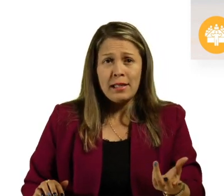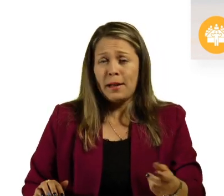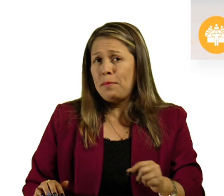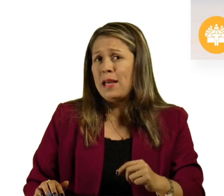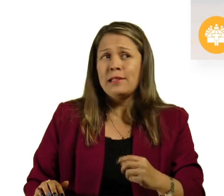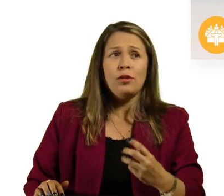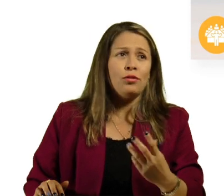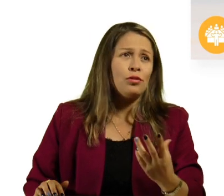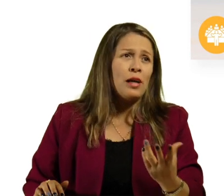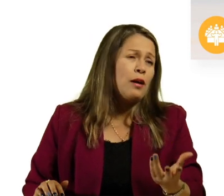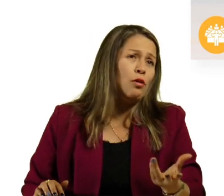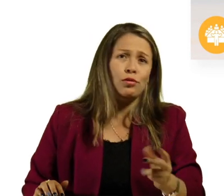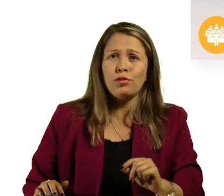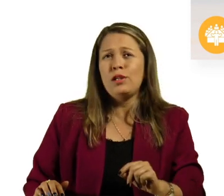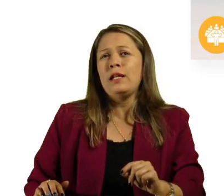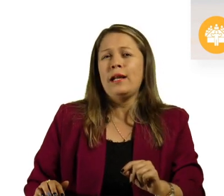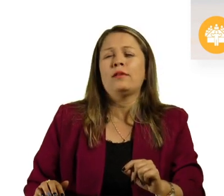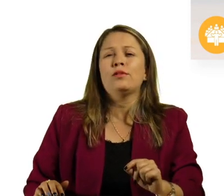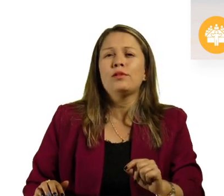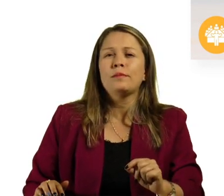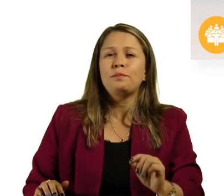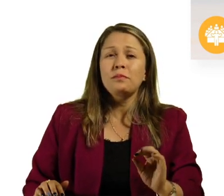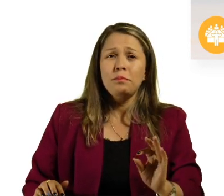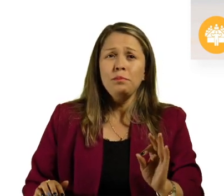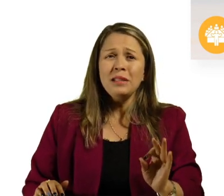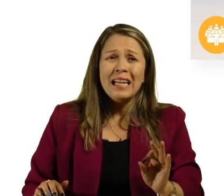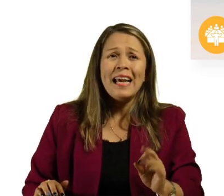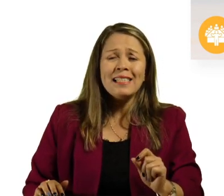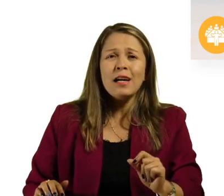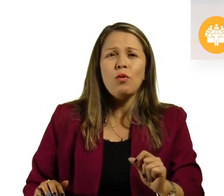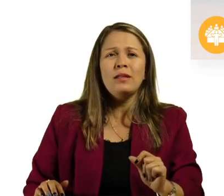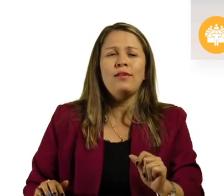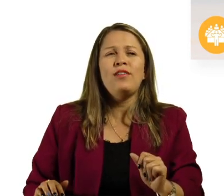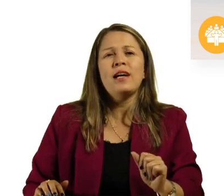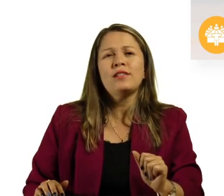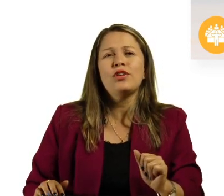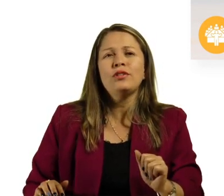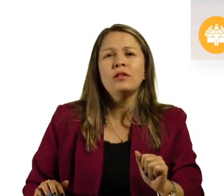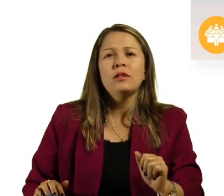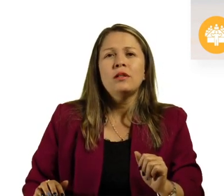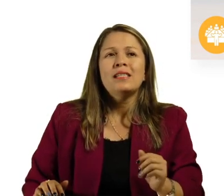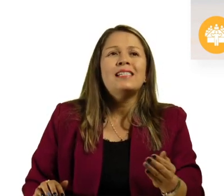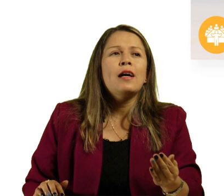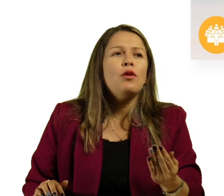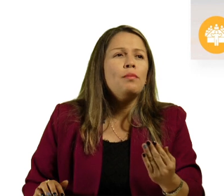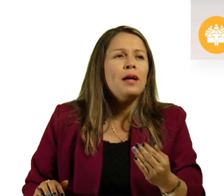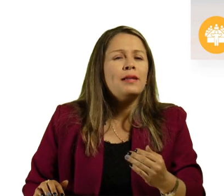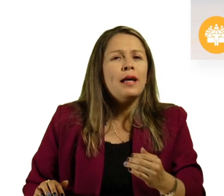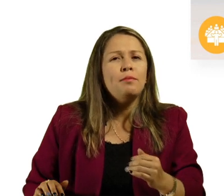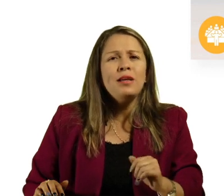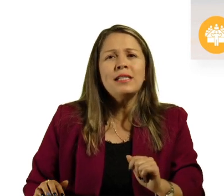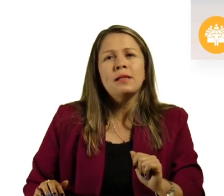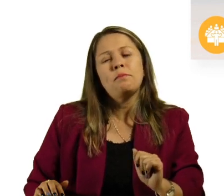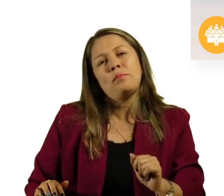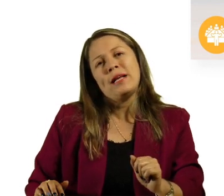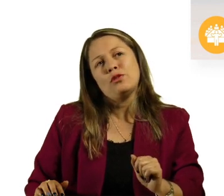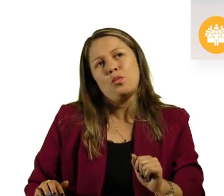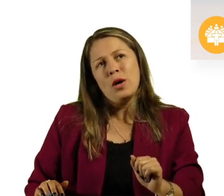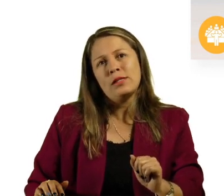de servicios, de costos indirectos, esa cuantificación se convierte en